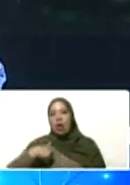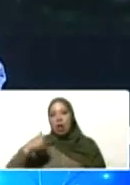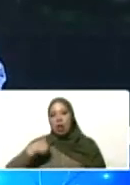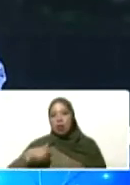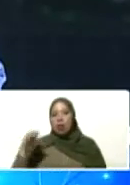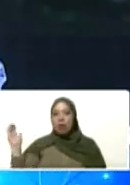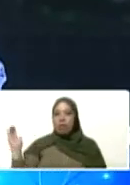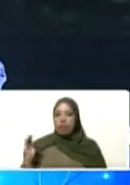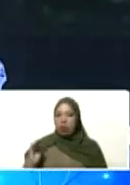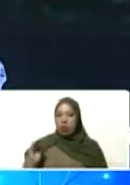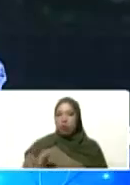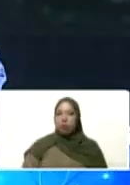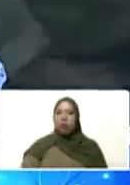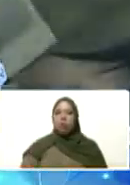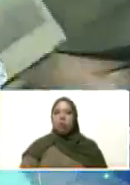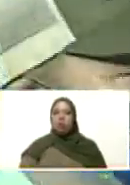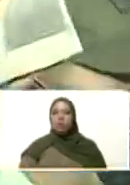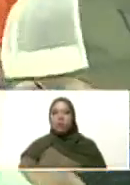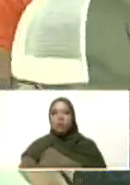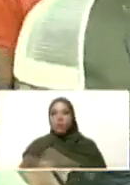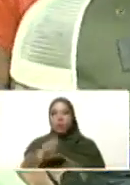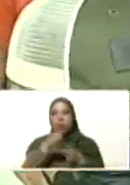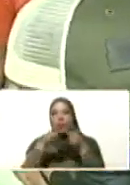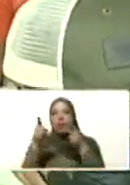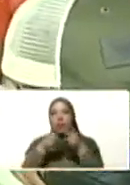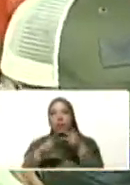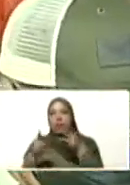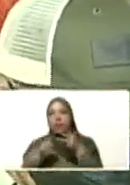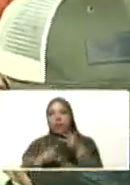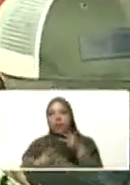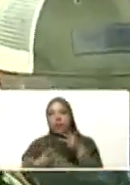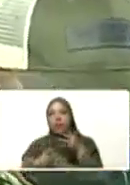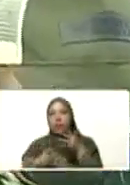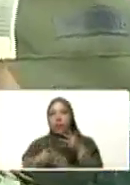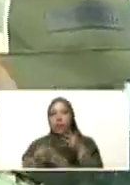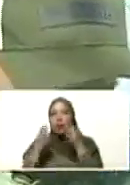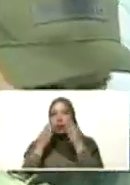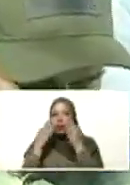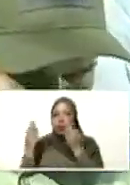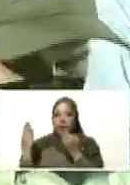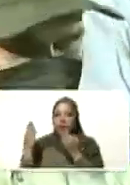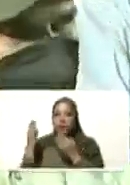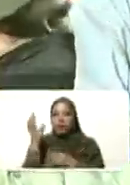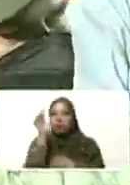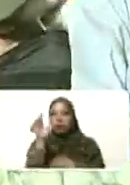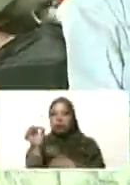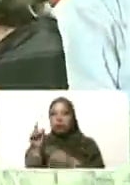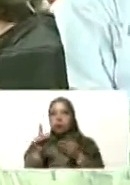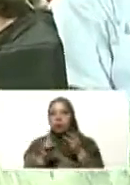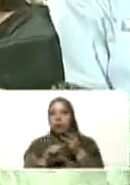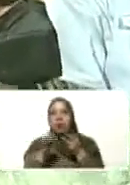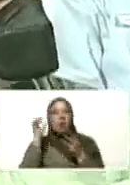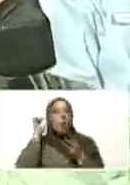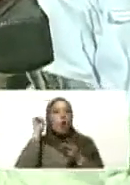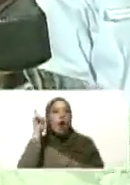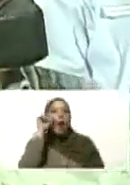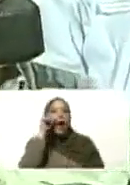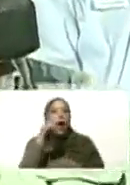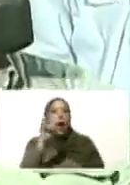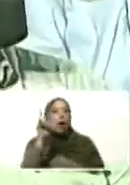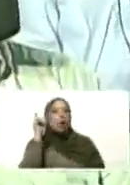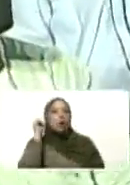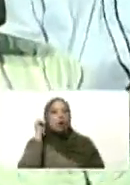Javier Nazareno, Germán Pesaño, Jonathan Bianchi, Dubraska Hinojosa,